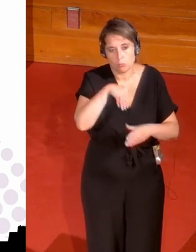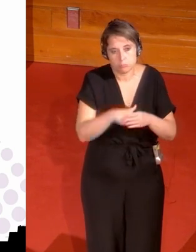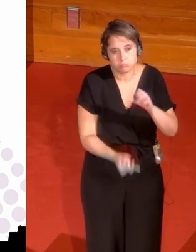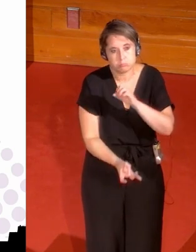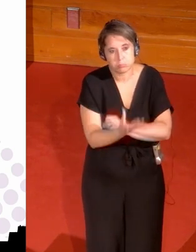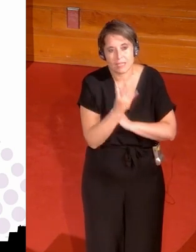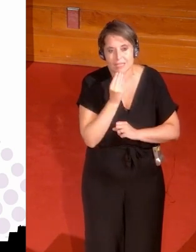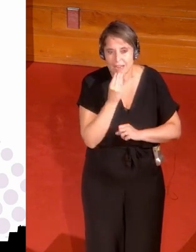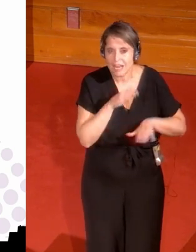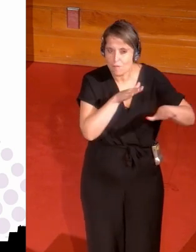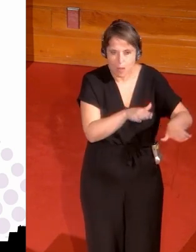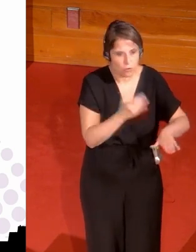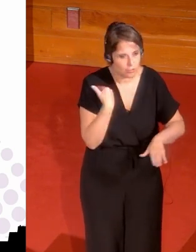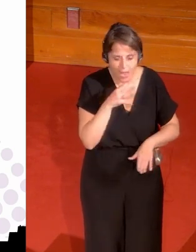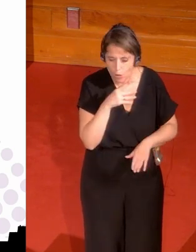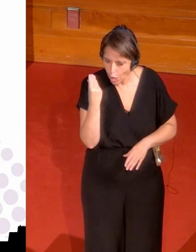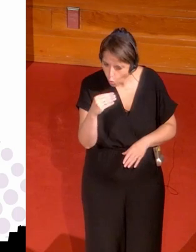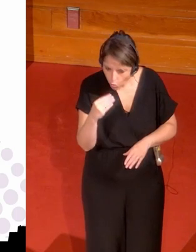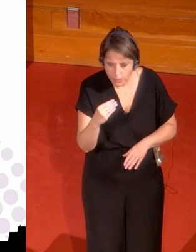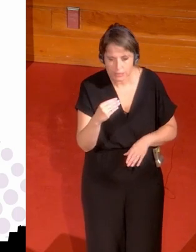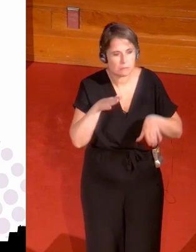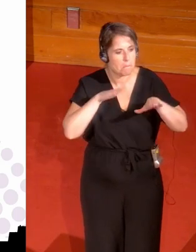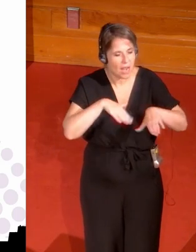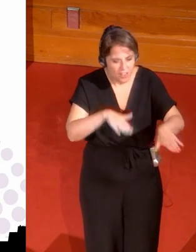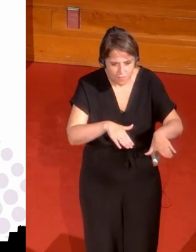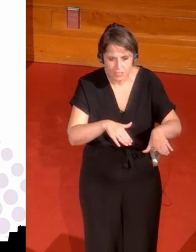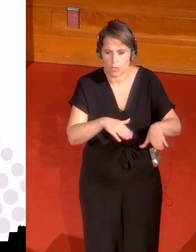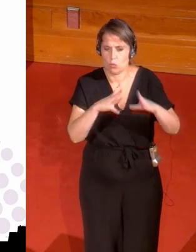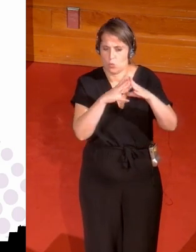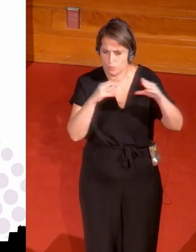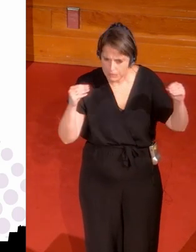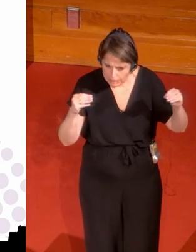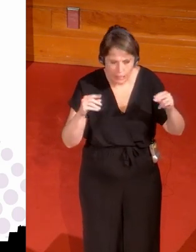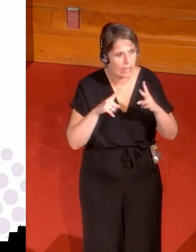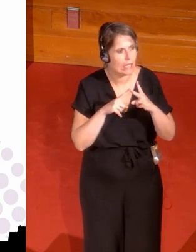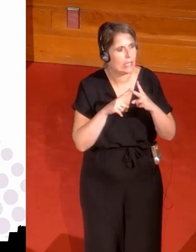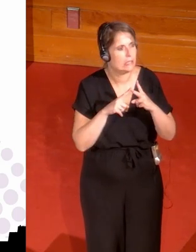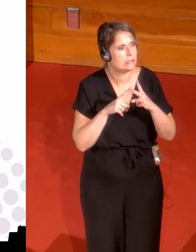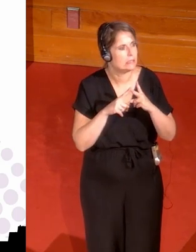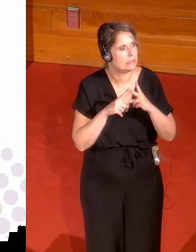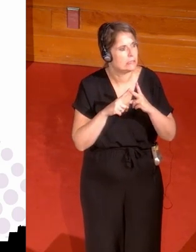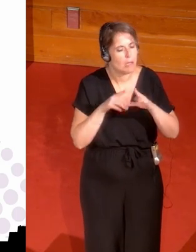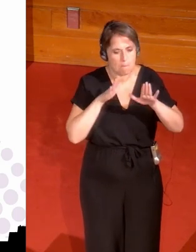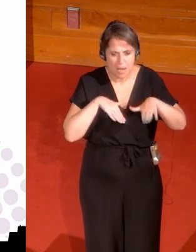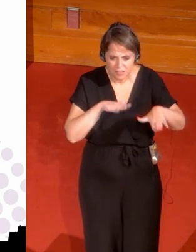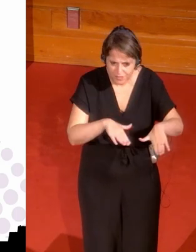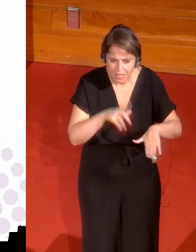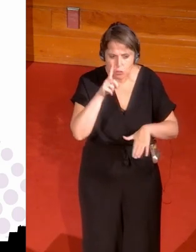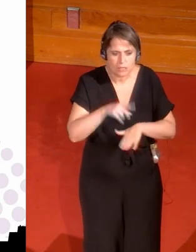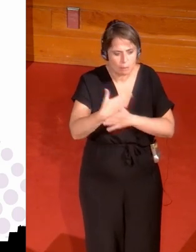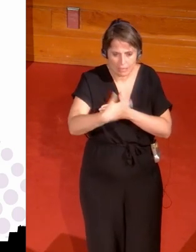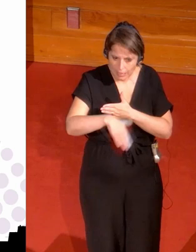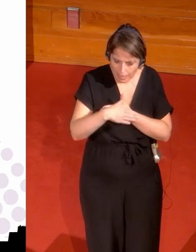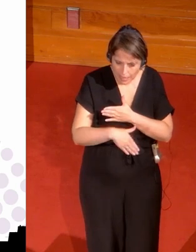de Israel ha habido manifestaciones en las facultades eh ha habido manifestaciones en la